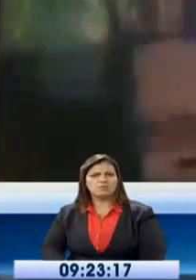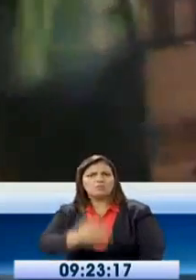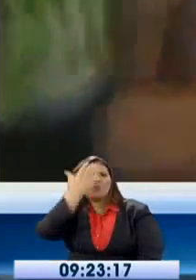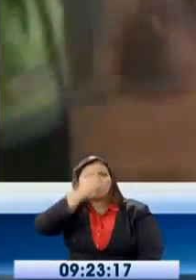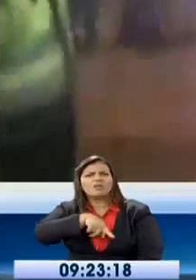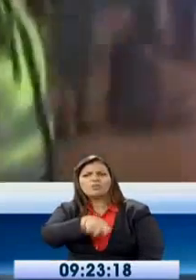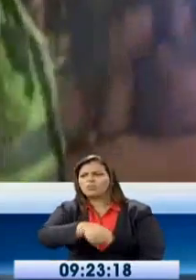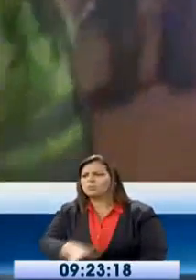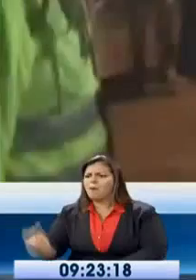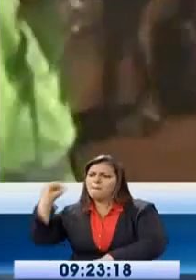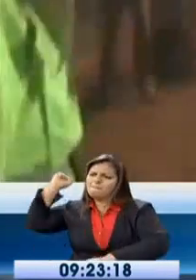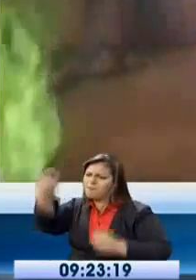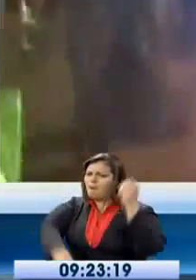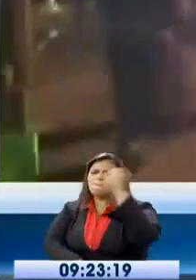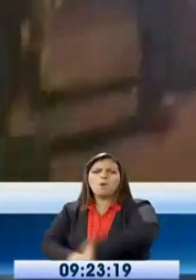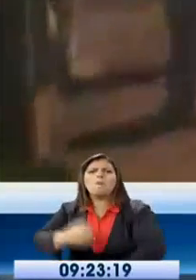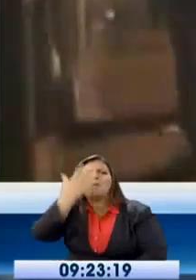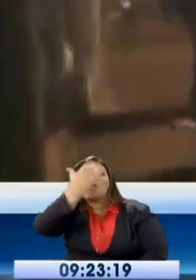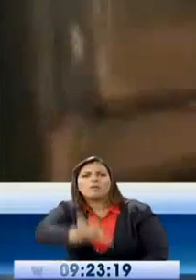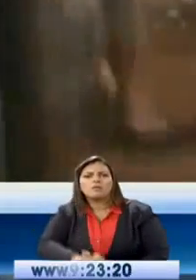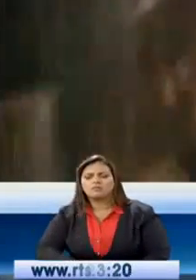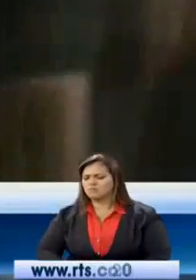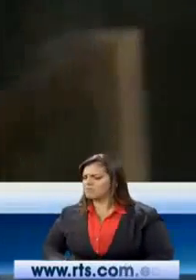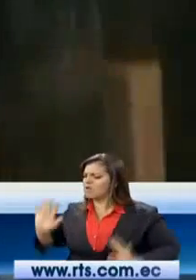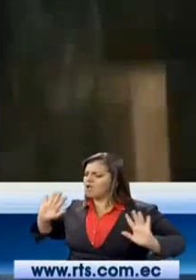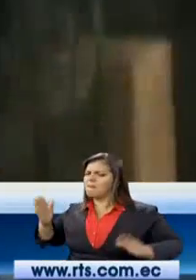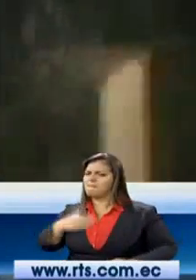pareja. Conmigo, es mi pareja.